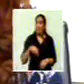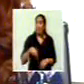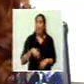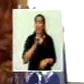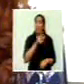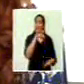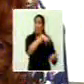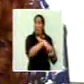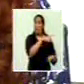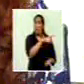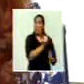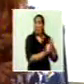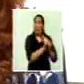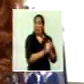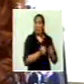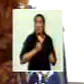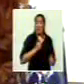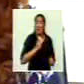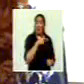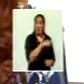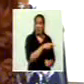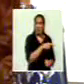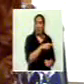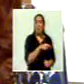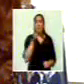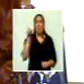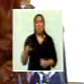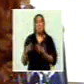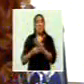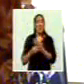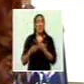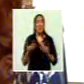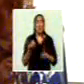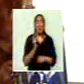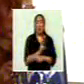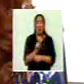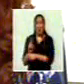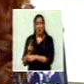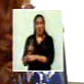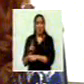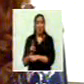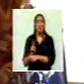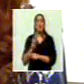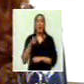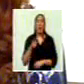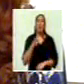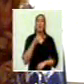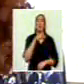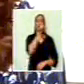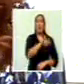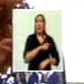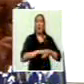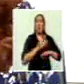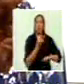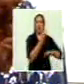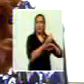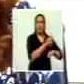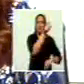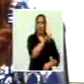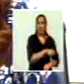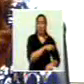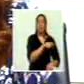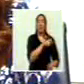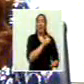nos explicaba el Ministro de Defensa y su titular, su interventor, licenciado Santiago Rodríguez, el